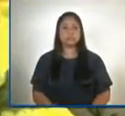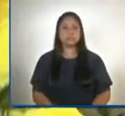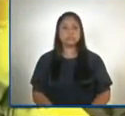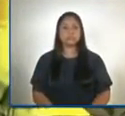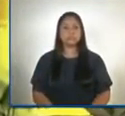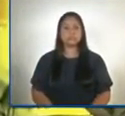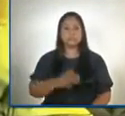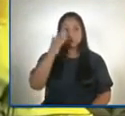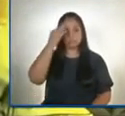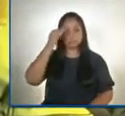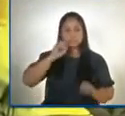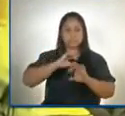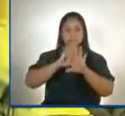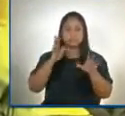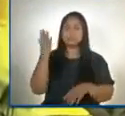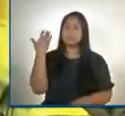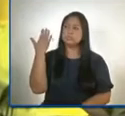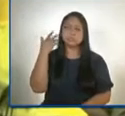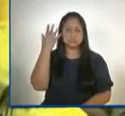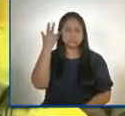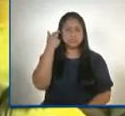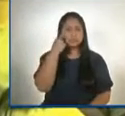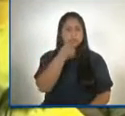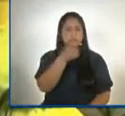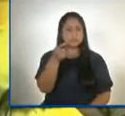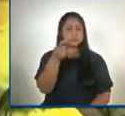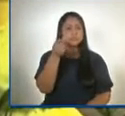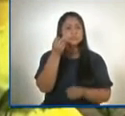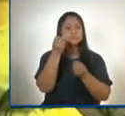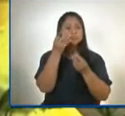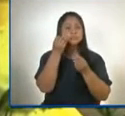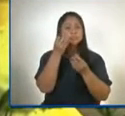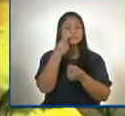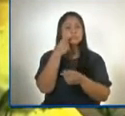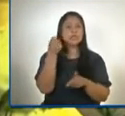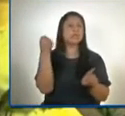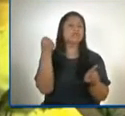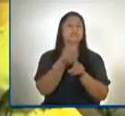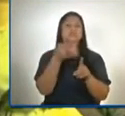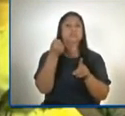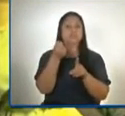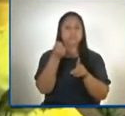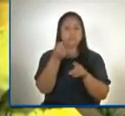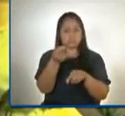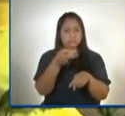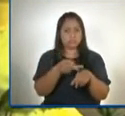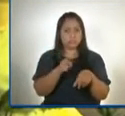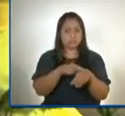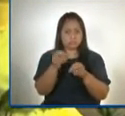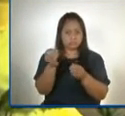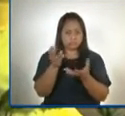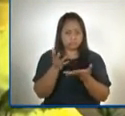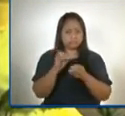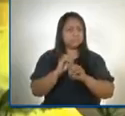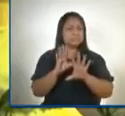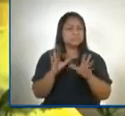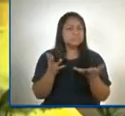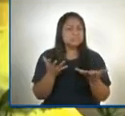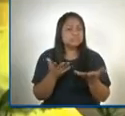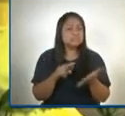Buenos días. Hace unos días circulaba información acerca de la predicción de un desastre natural. ¿Será que nos puede brindar la aclaración de esto, por